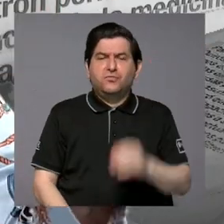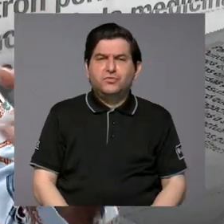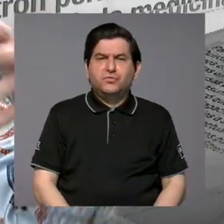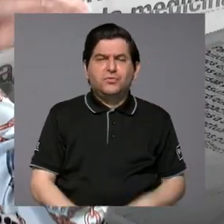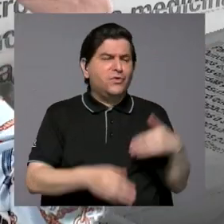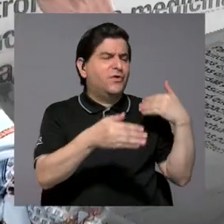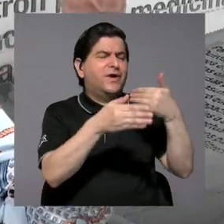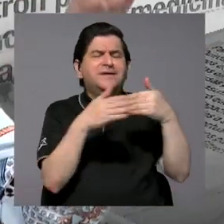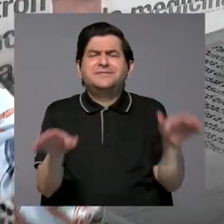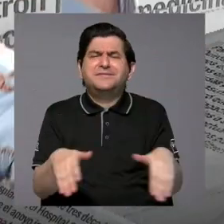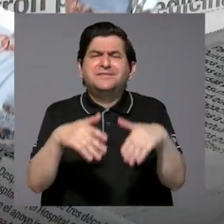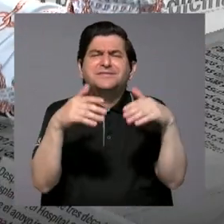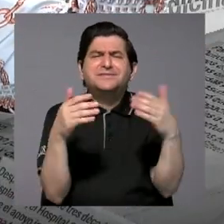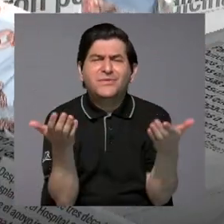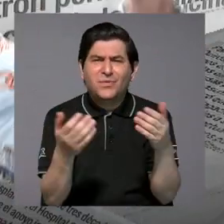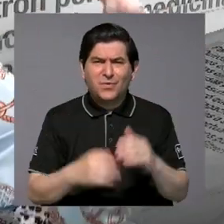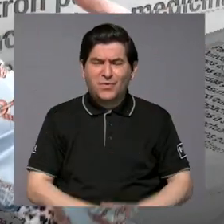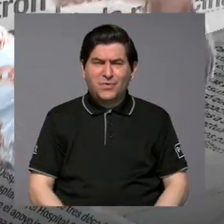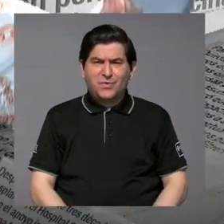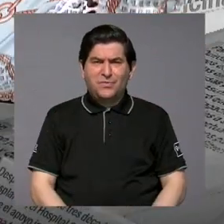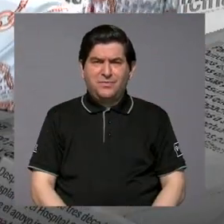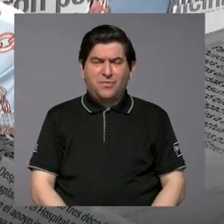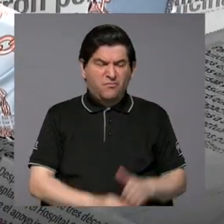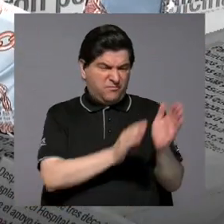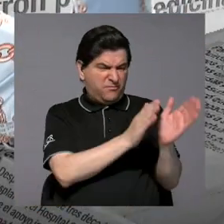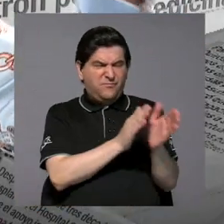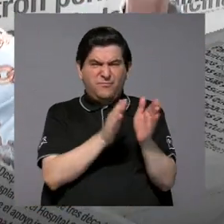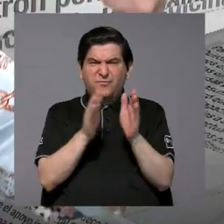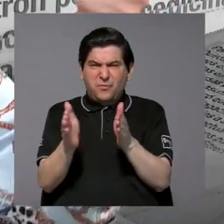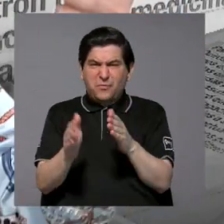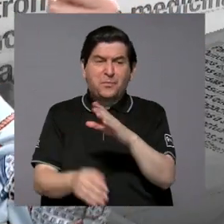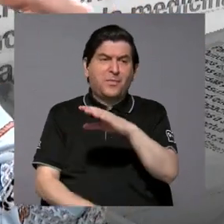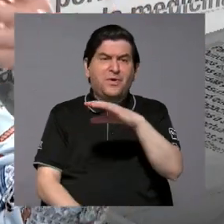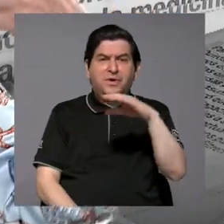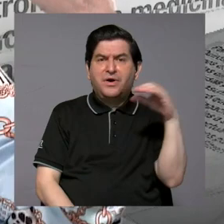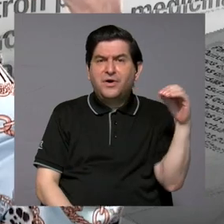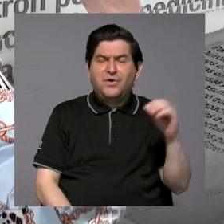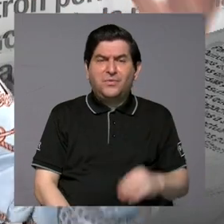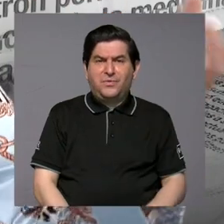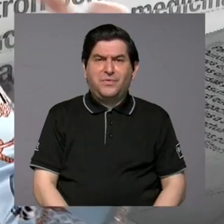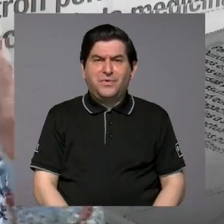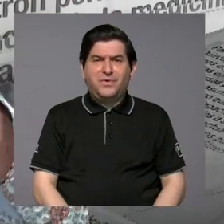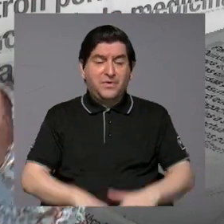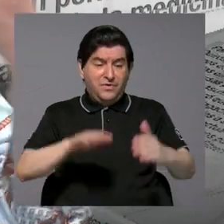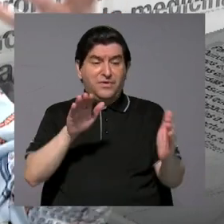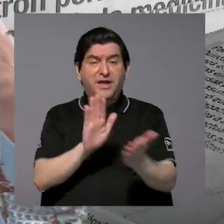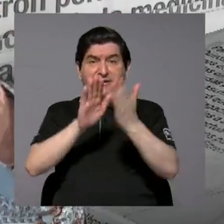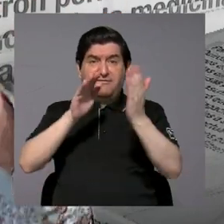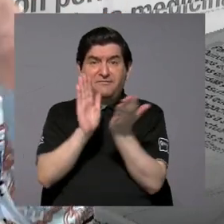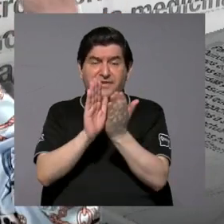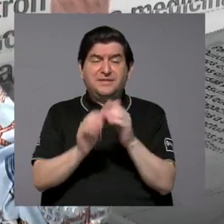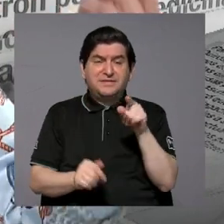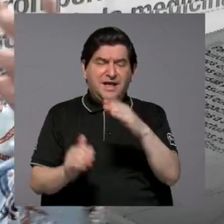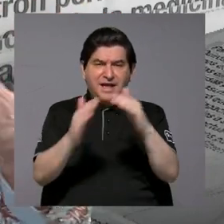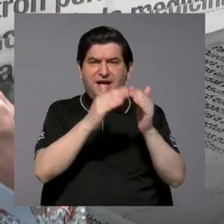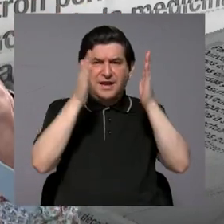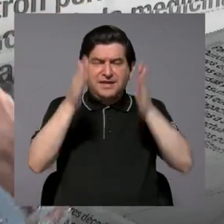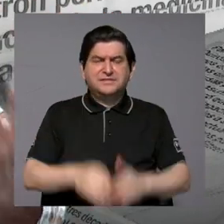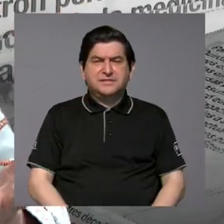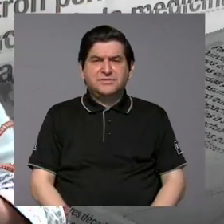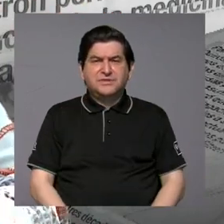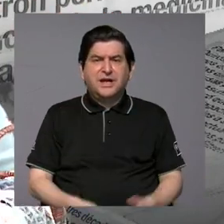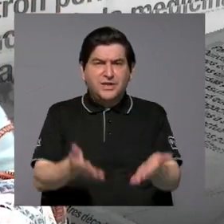acerca y y cuál es la formación o lo que con lo que se enfrenta ese ciudadano que se